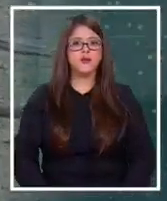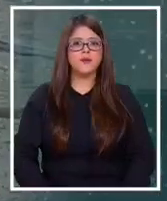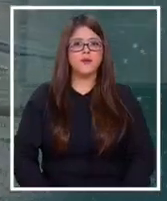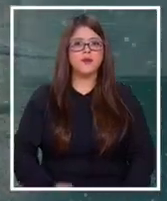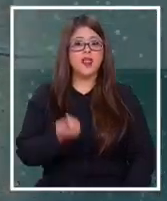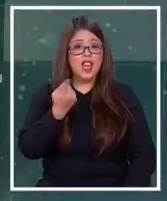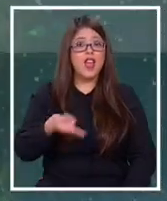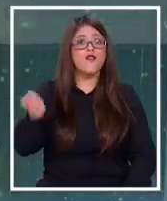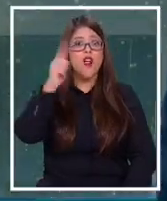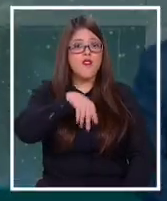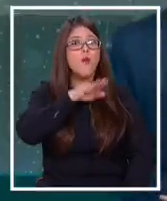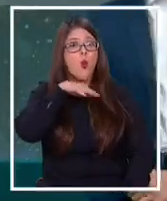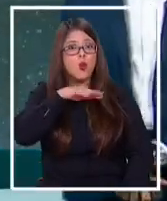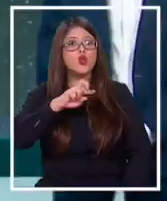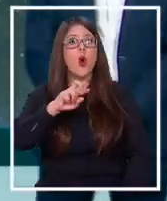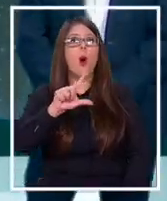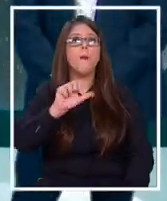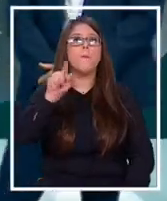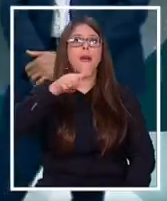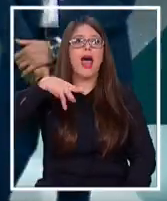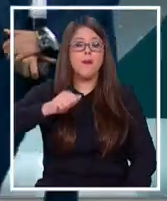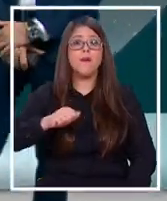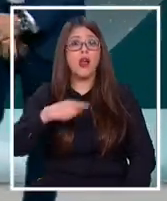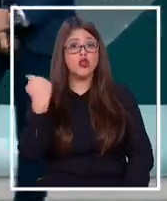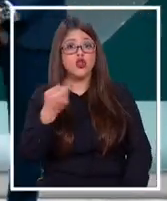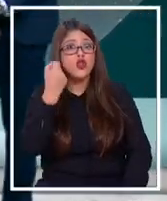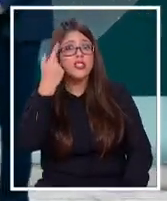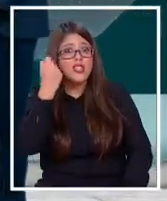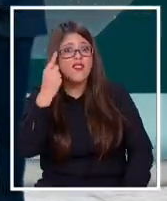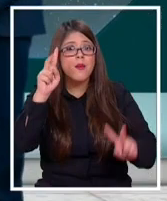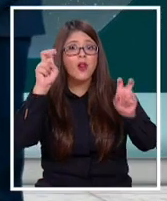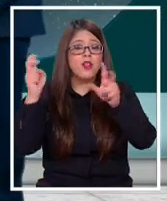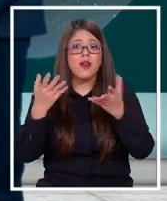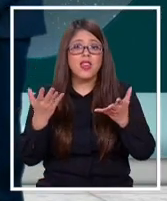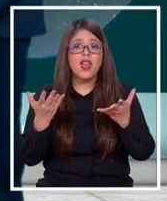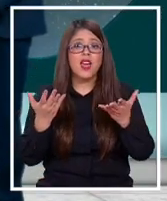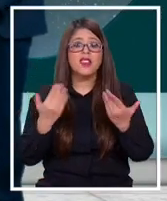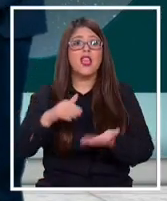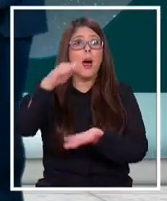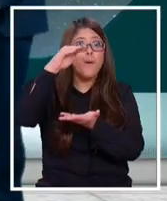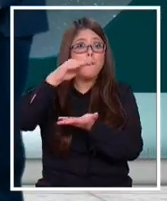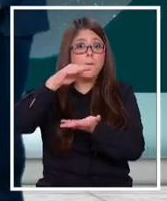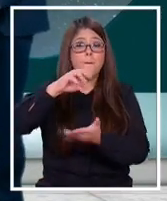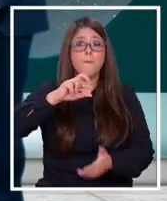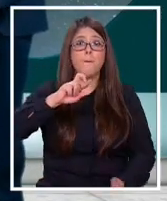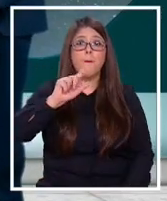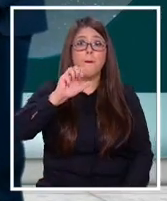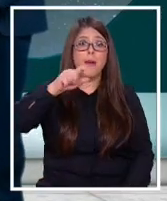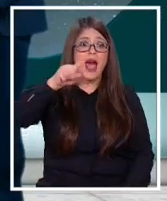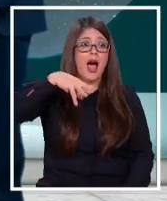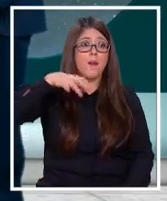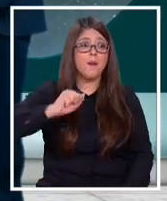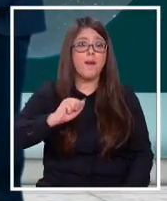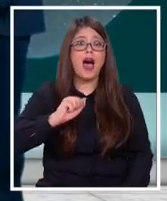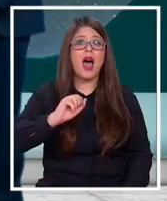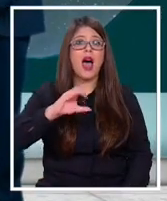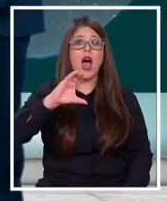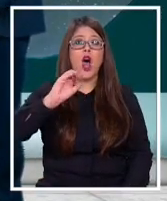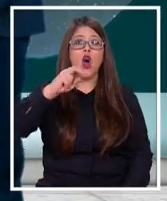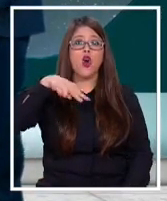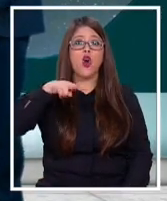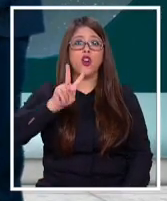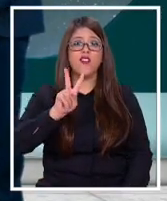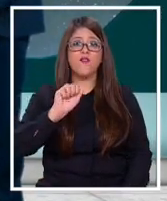Bueno, y volvamos al uso del plasma, porque sabemos de la existencia del plasma convaleciente, lo hablamos en muchas ocasiones. Luego está